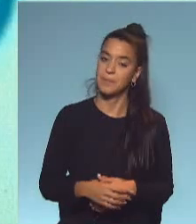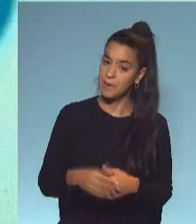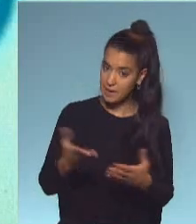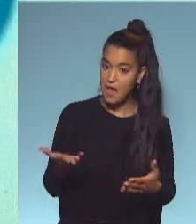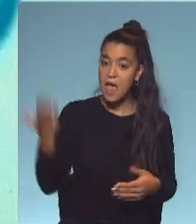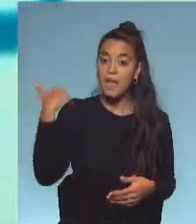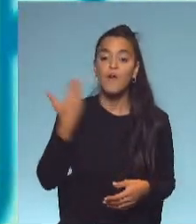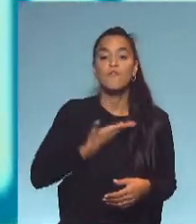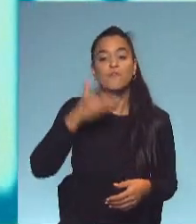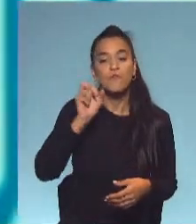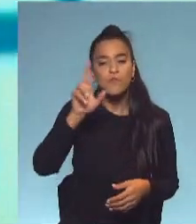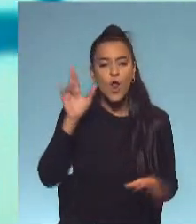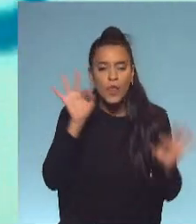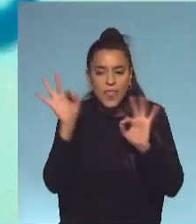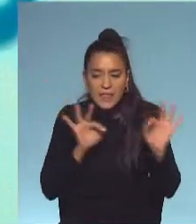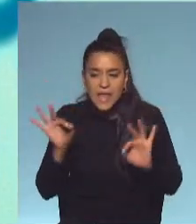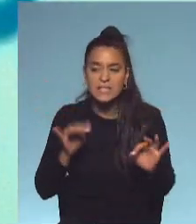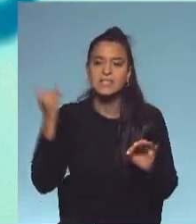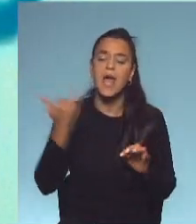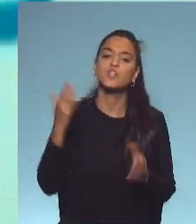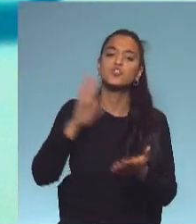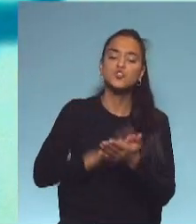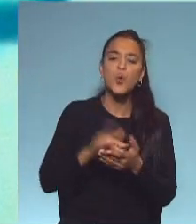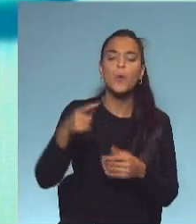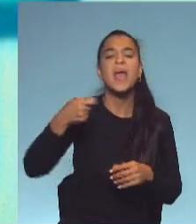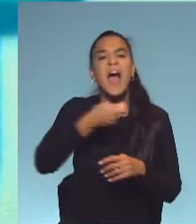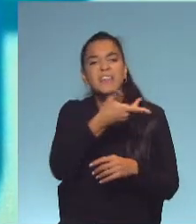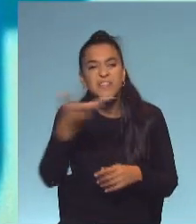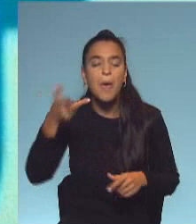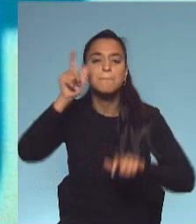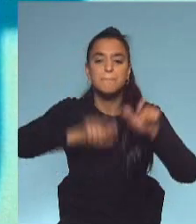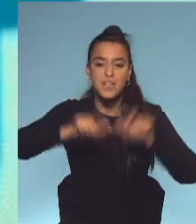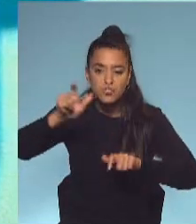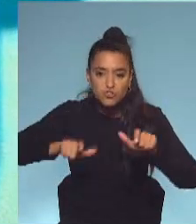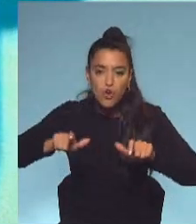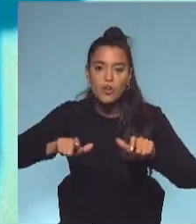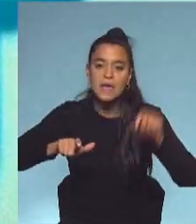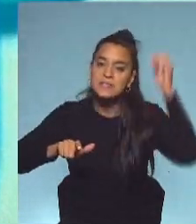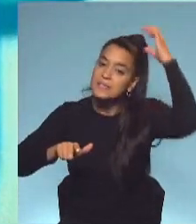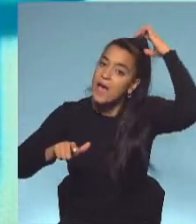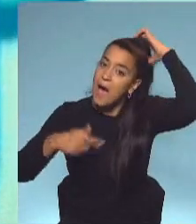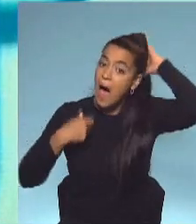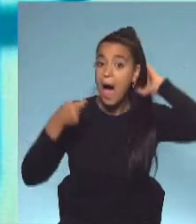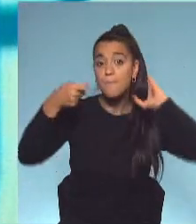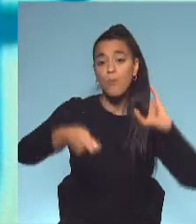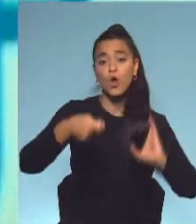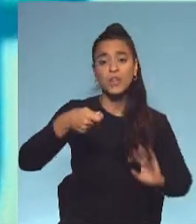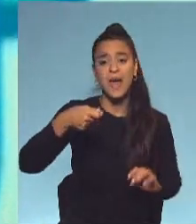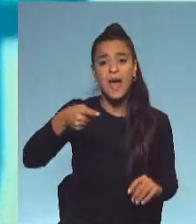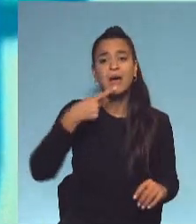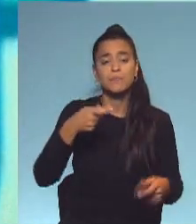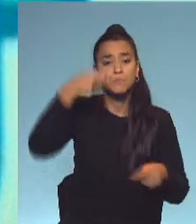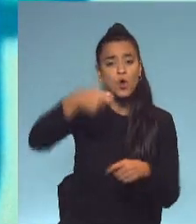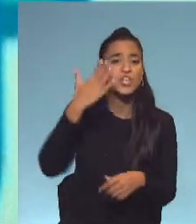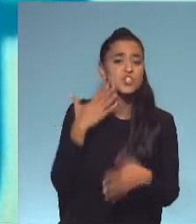Flor nos traía un detalle pormenorizado acerca de la cantidad de gente que aportó justamente en el